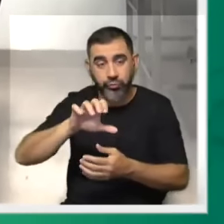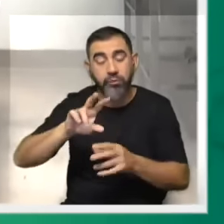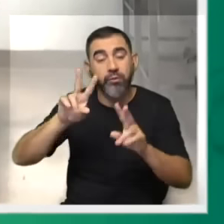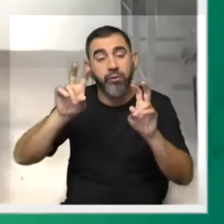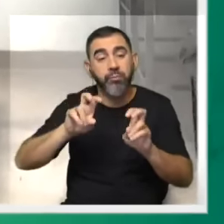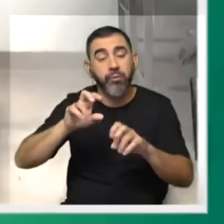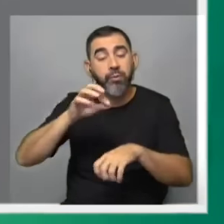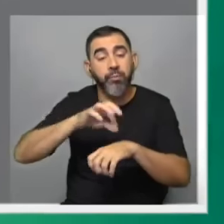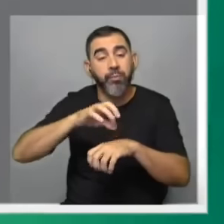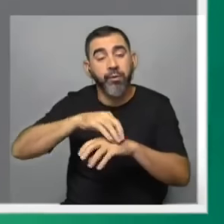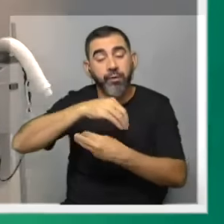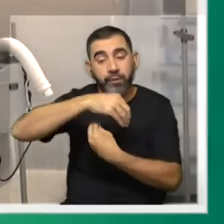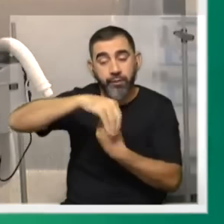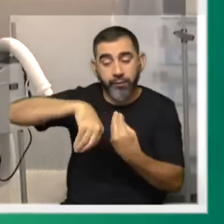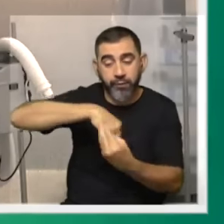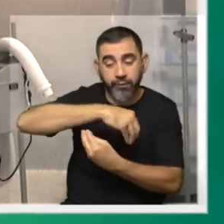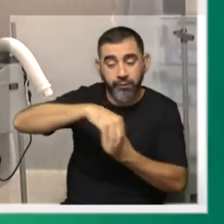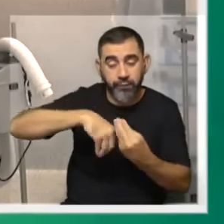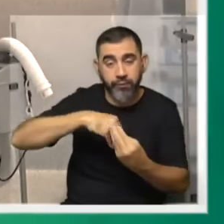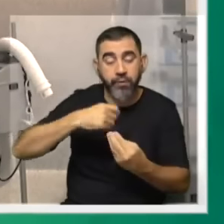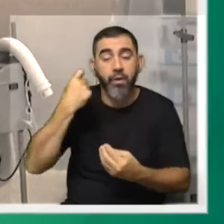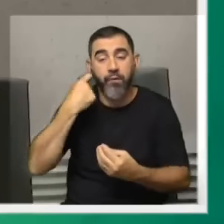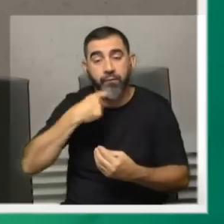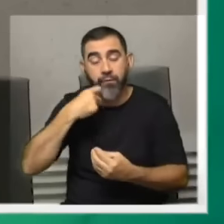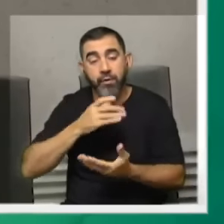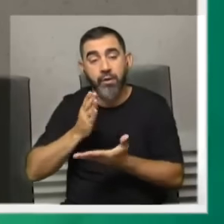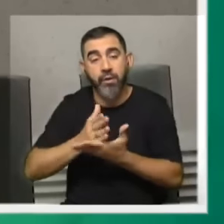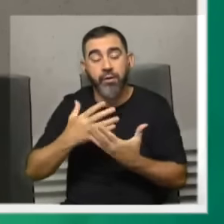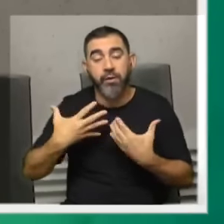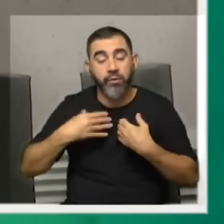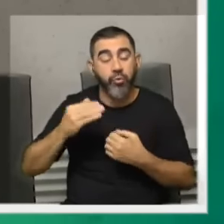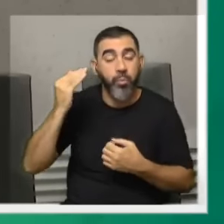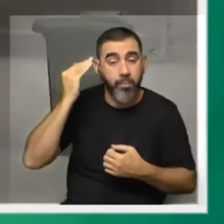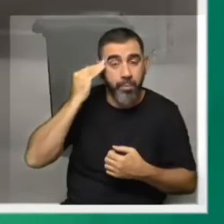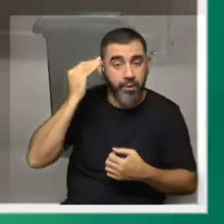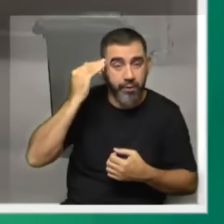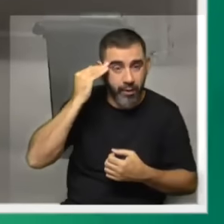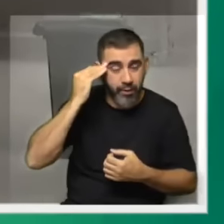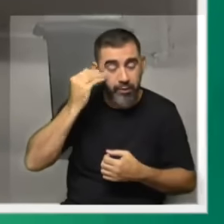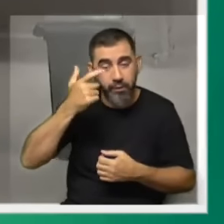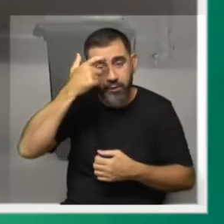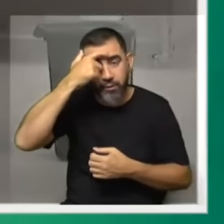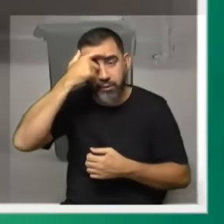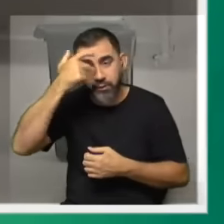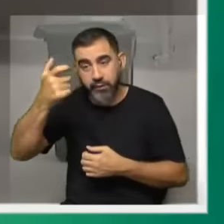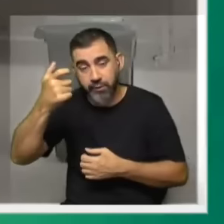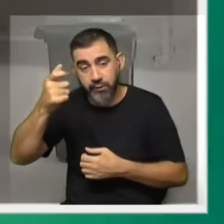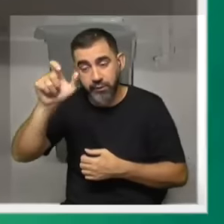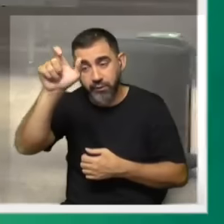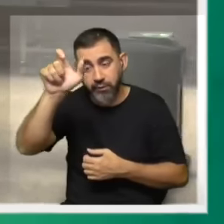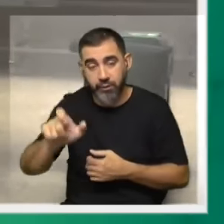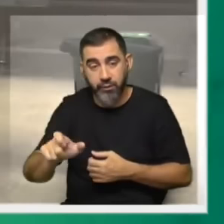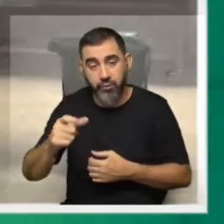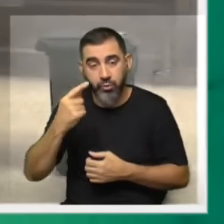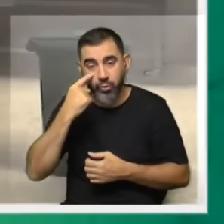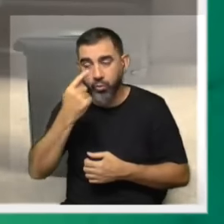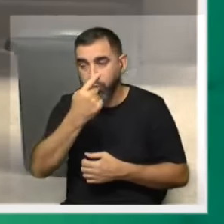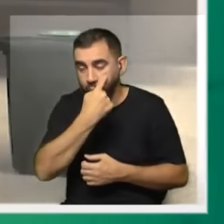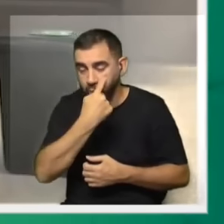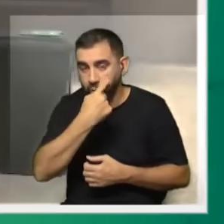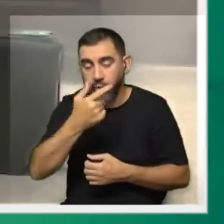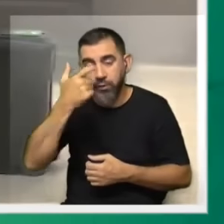con la medicina familiar y comunitaria con la la asistencia en Salud Mental este con los técnicos que desde el oftalmológico hasta